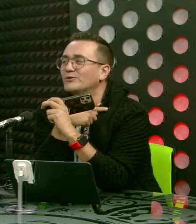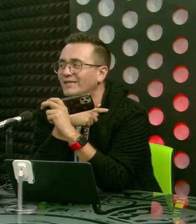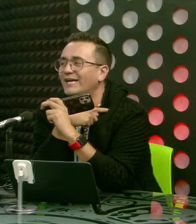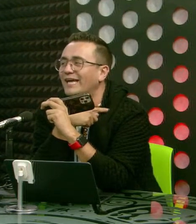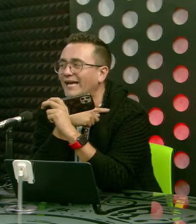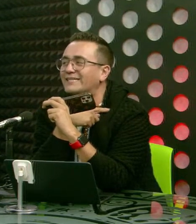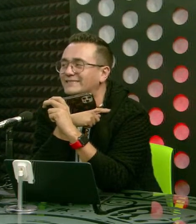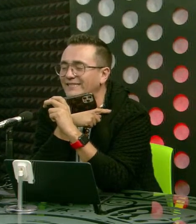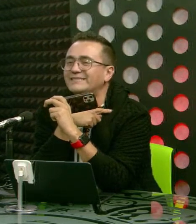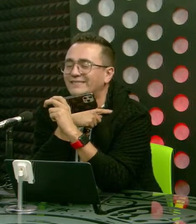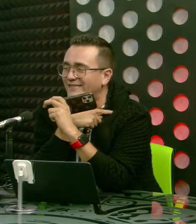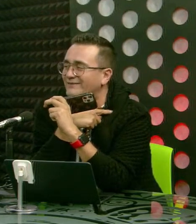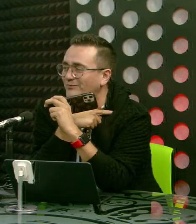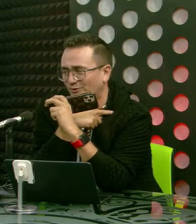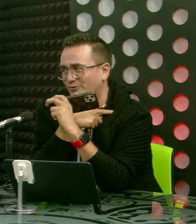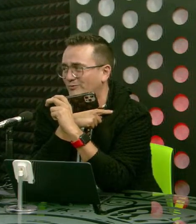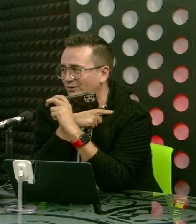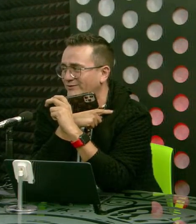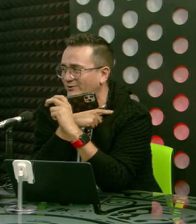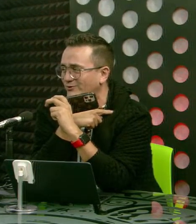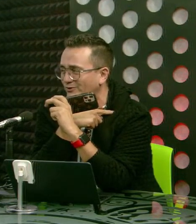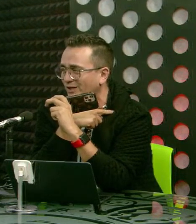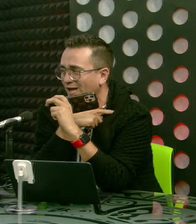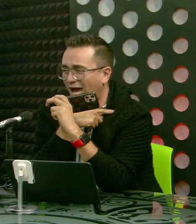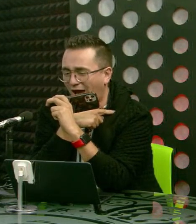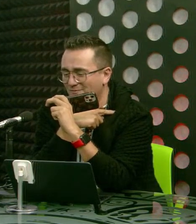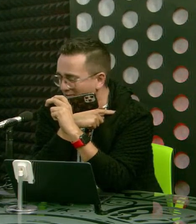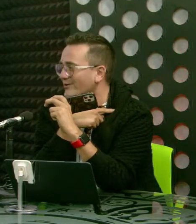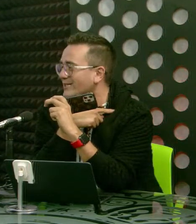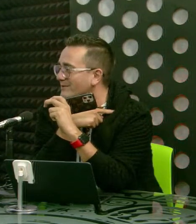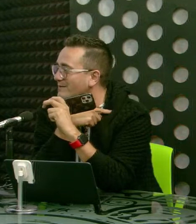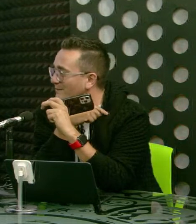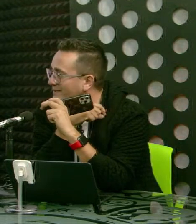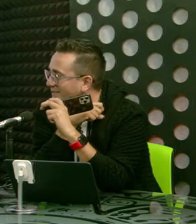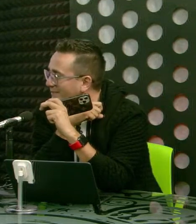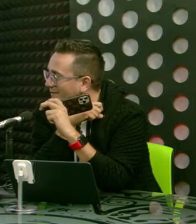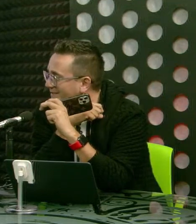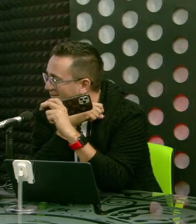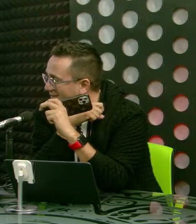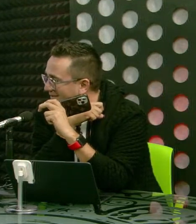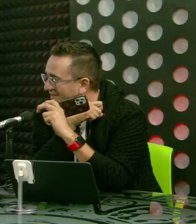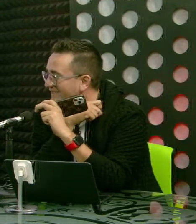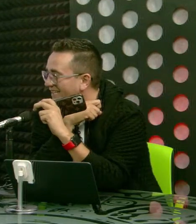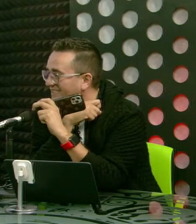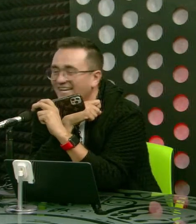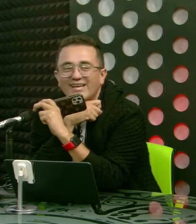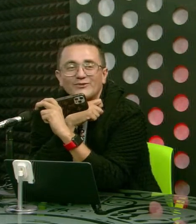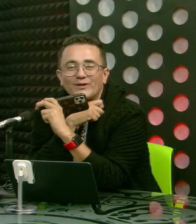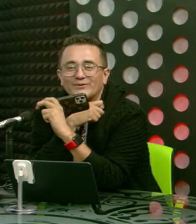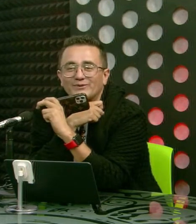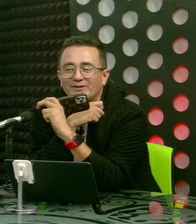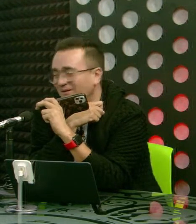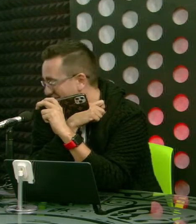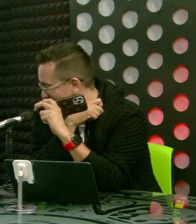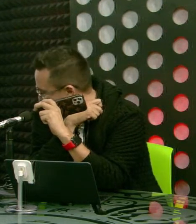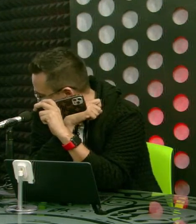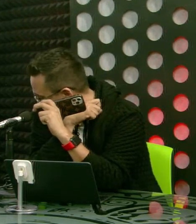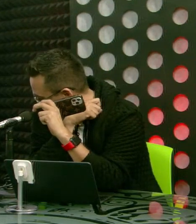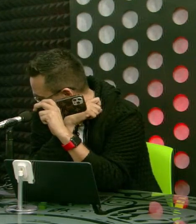Me consta que existen, por supuesto, son amigos de mis papás además, ¿no? Claro. ¿Tú,